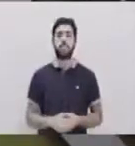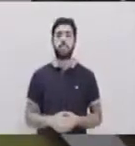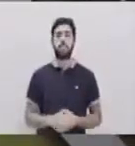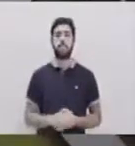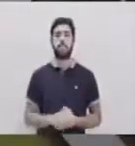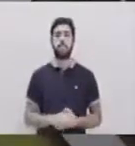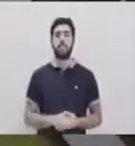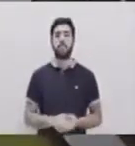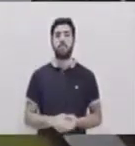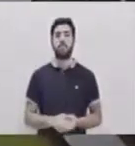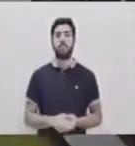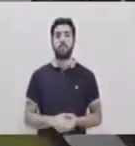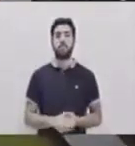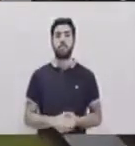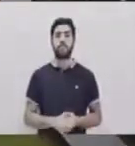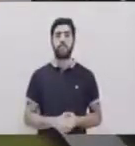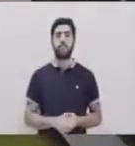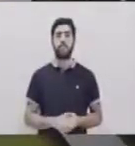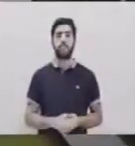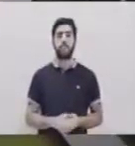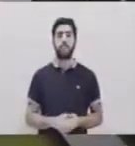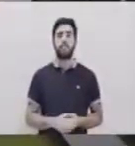encender.